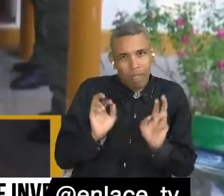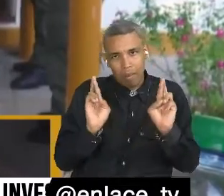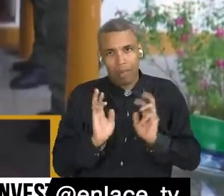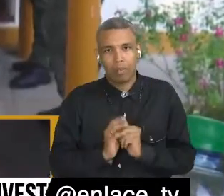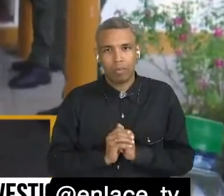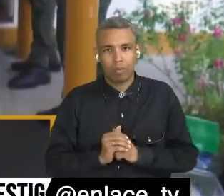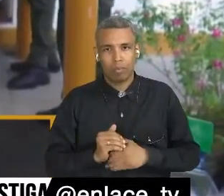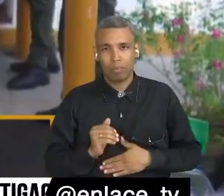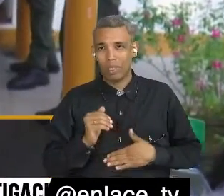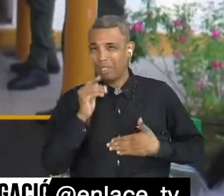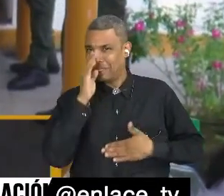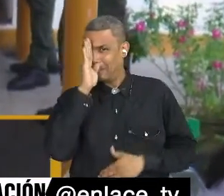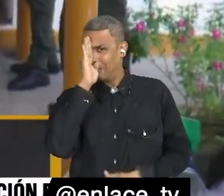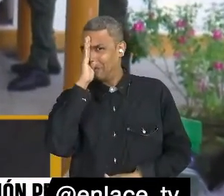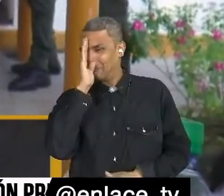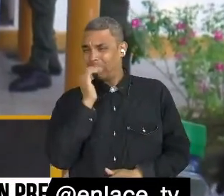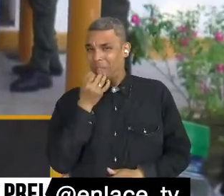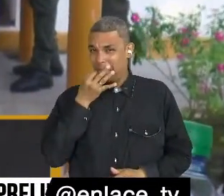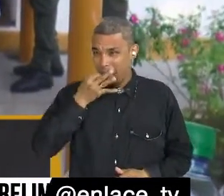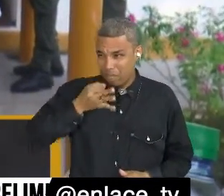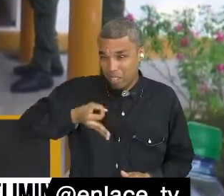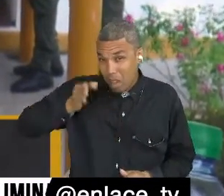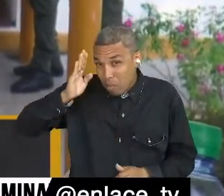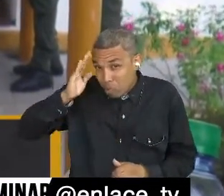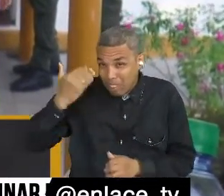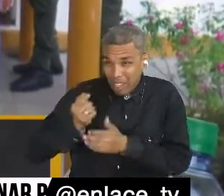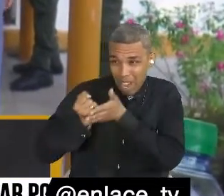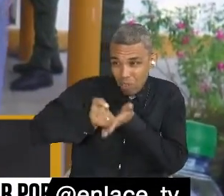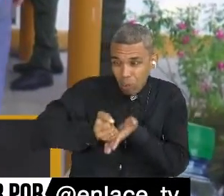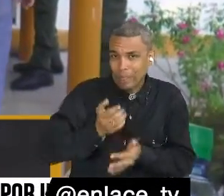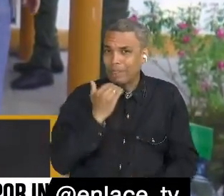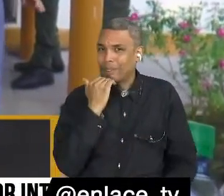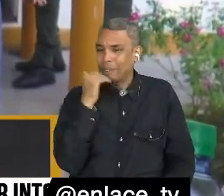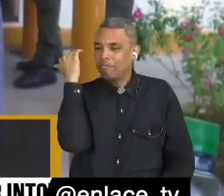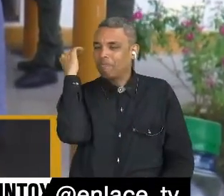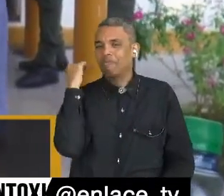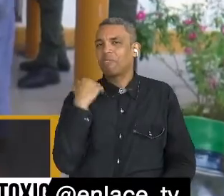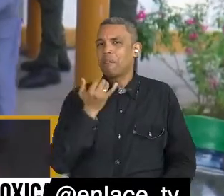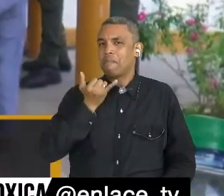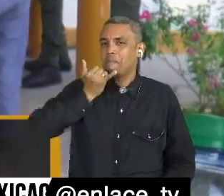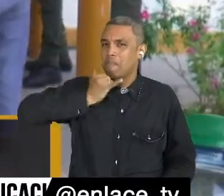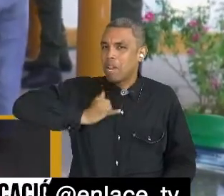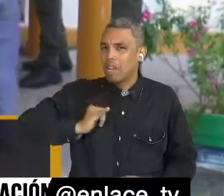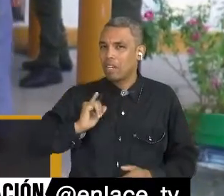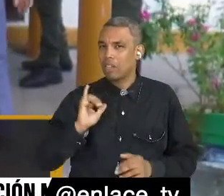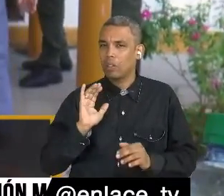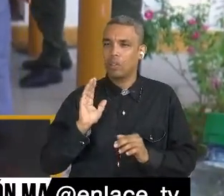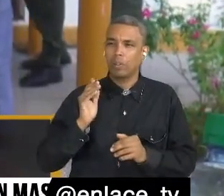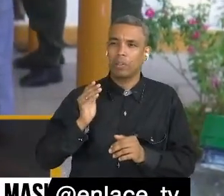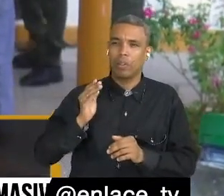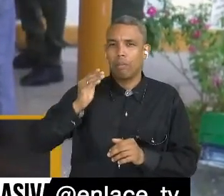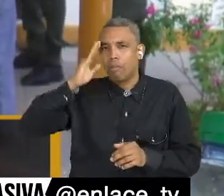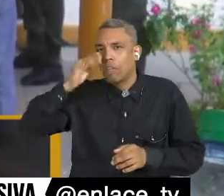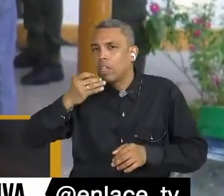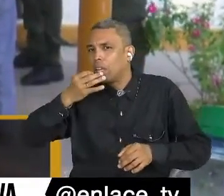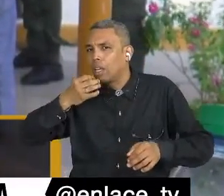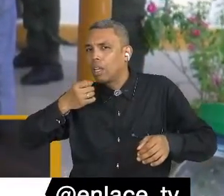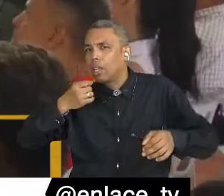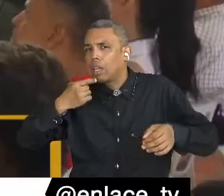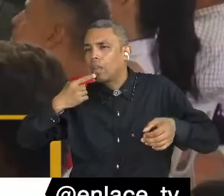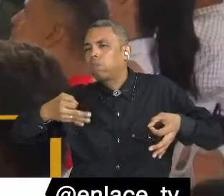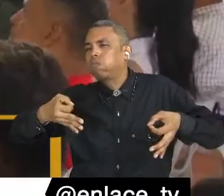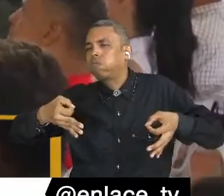tenemos secuelas de las cosas que han pasado a nivel de Barranca Bermeja, y como nosotros como presidentes de juntas también nos hemos dado cuenta